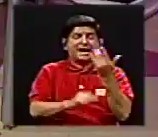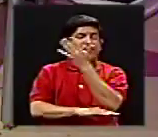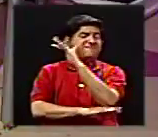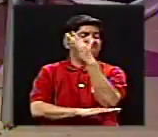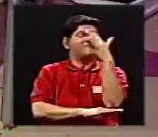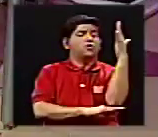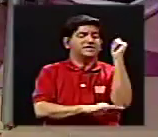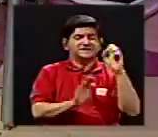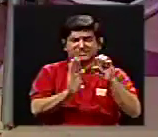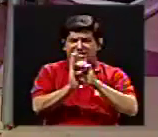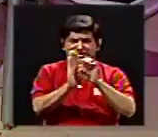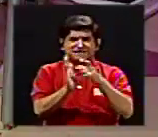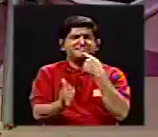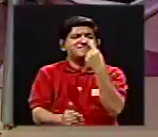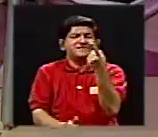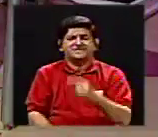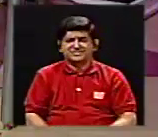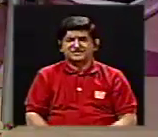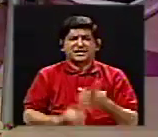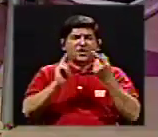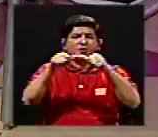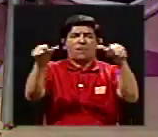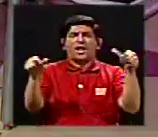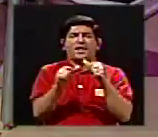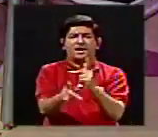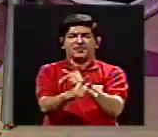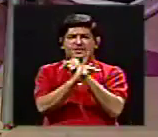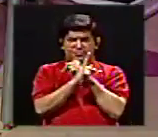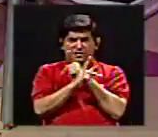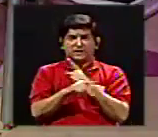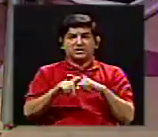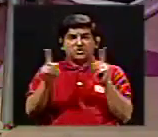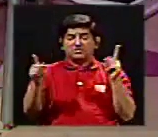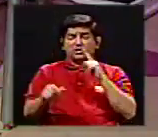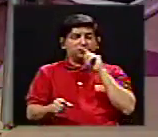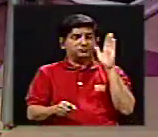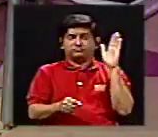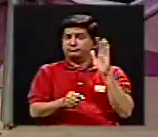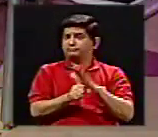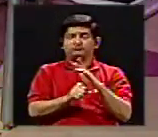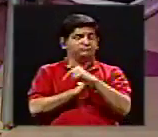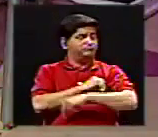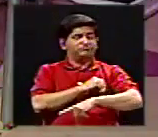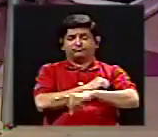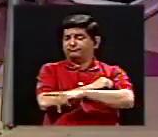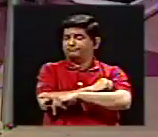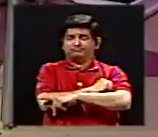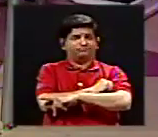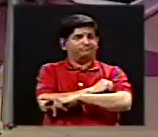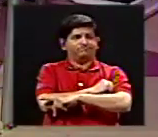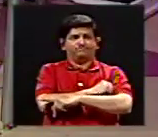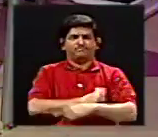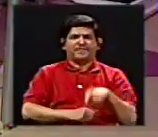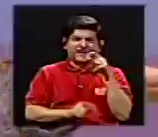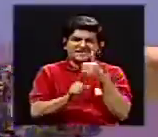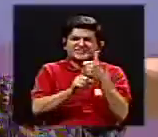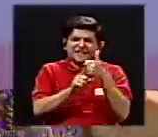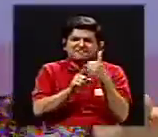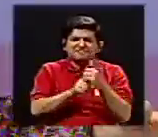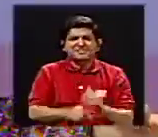forestal, por ejemplo, que nos dice cuáles son las áreas de protección y resulta que no se está cumpliendo en el país. Entonces, esta